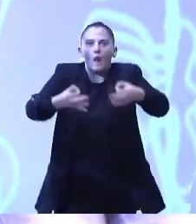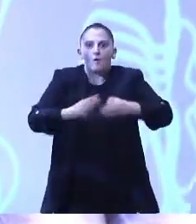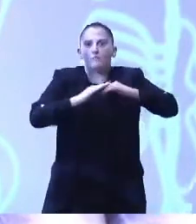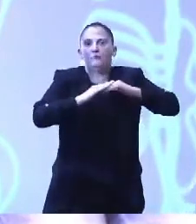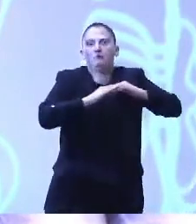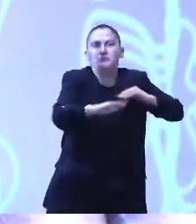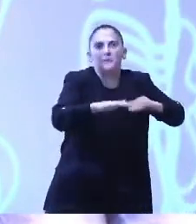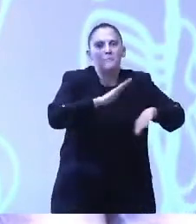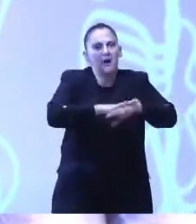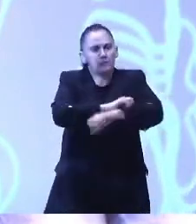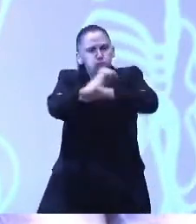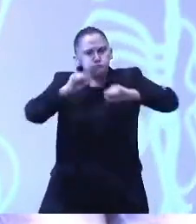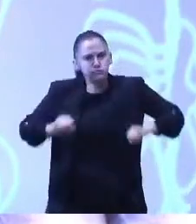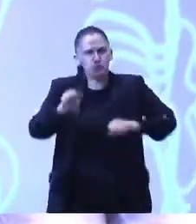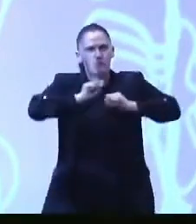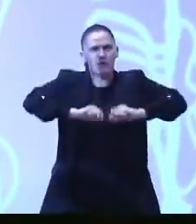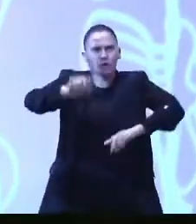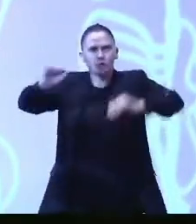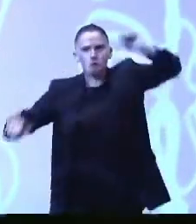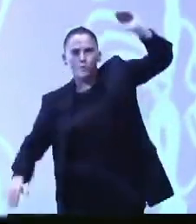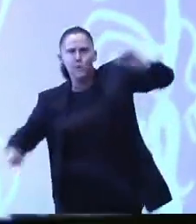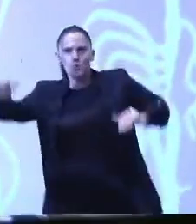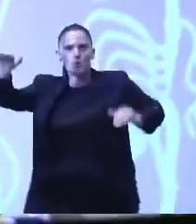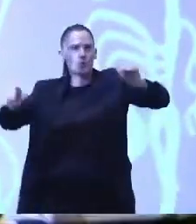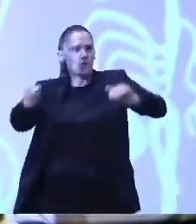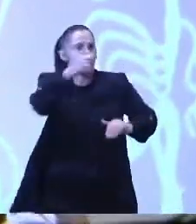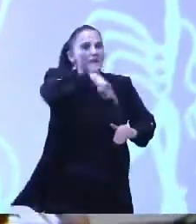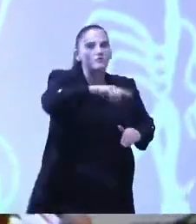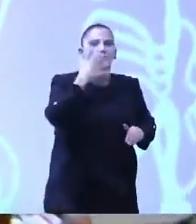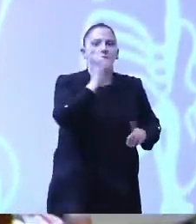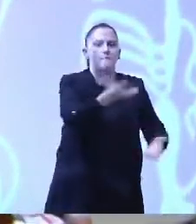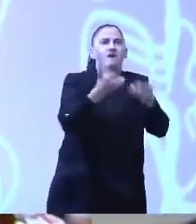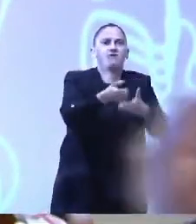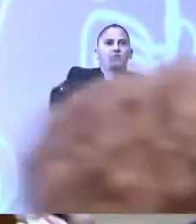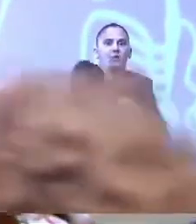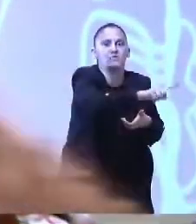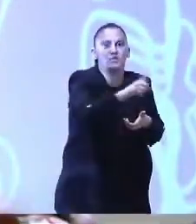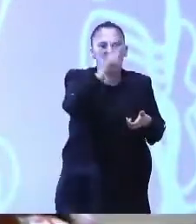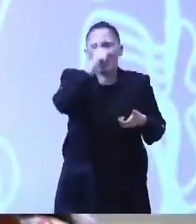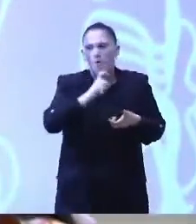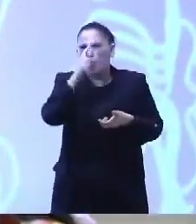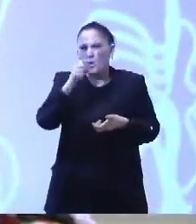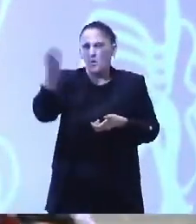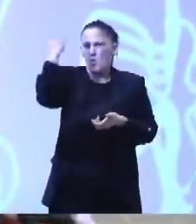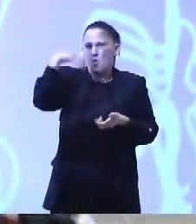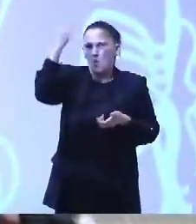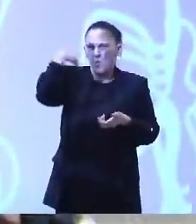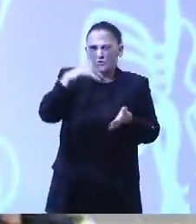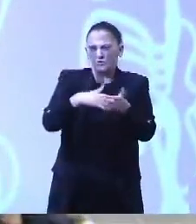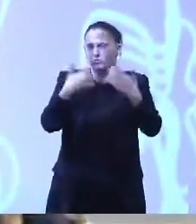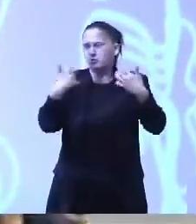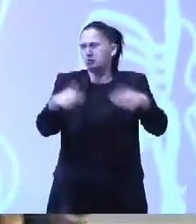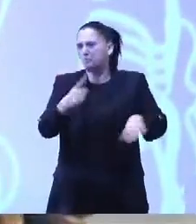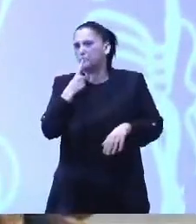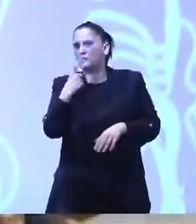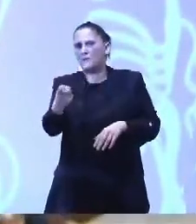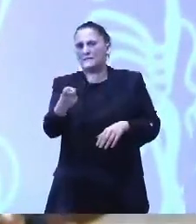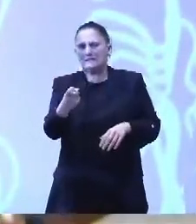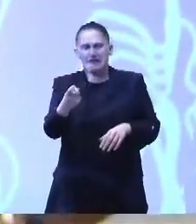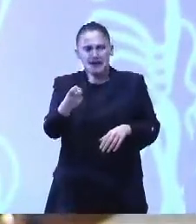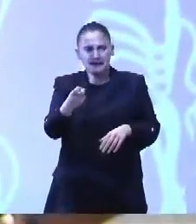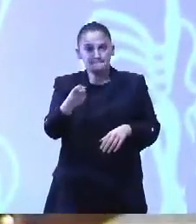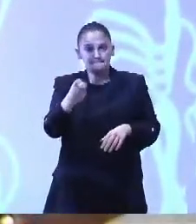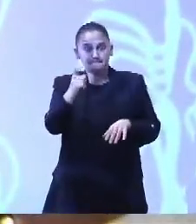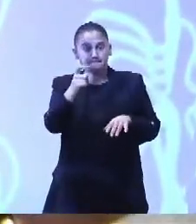se consoliden las desigualdades de las cuales ellos se benefician. Recordad lo que costó tanto